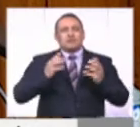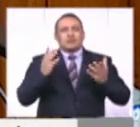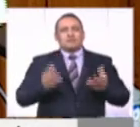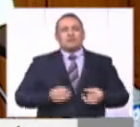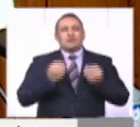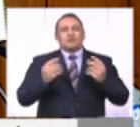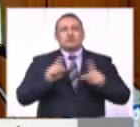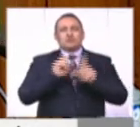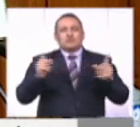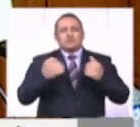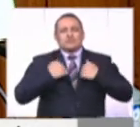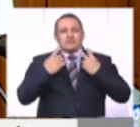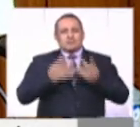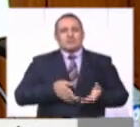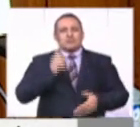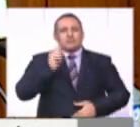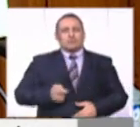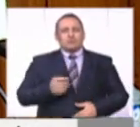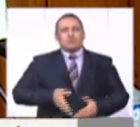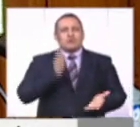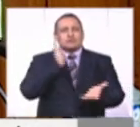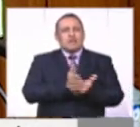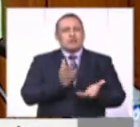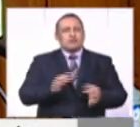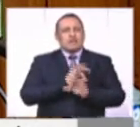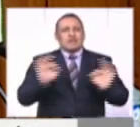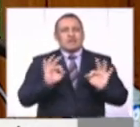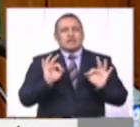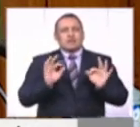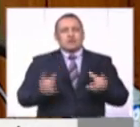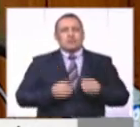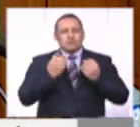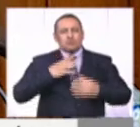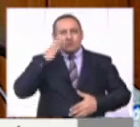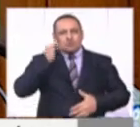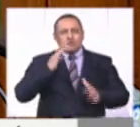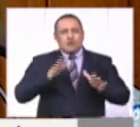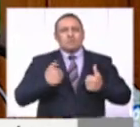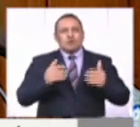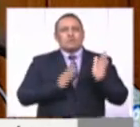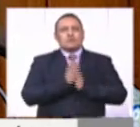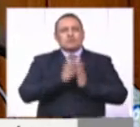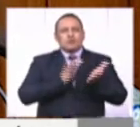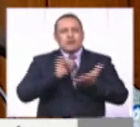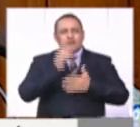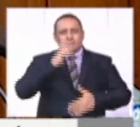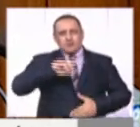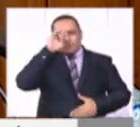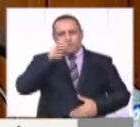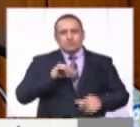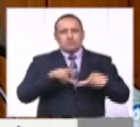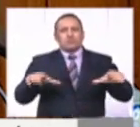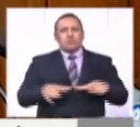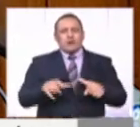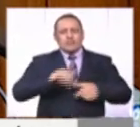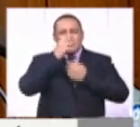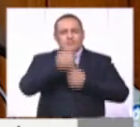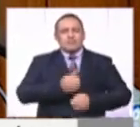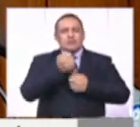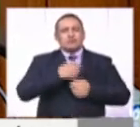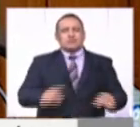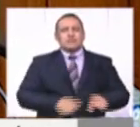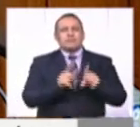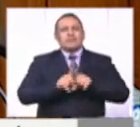todavía no ha sido sentenciado un delito Entonces yo creo que aprovechemos que el Perú es un país minero y que